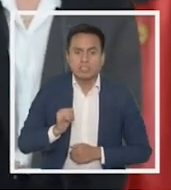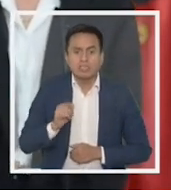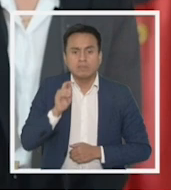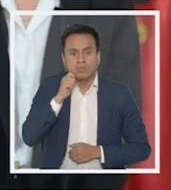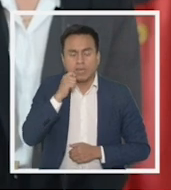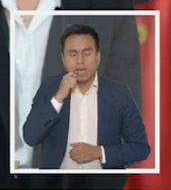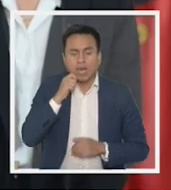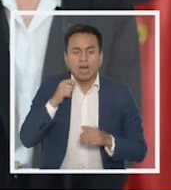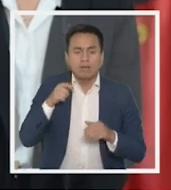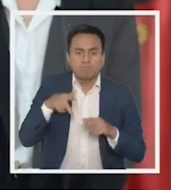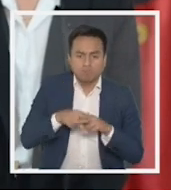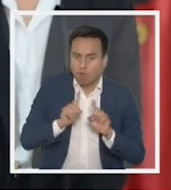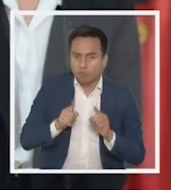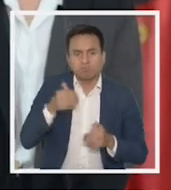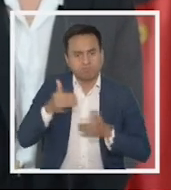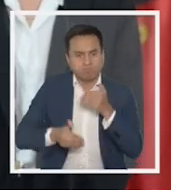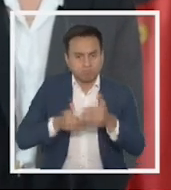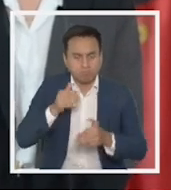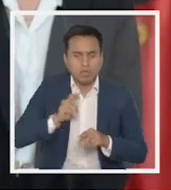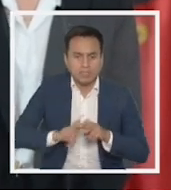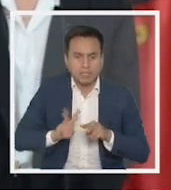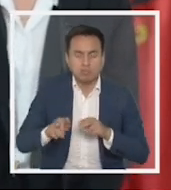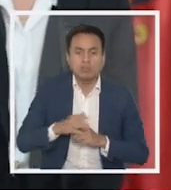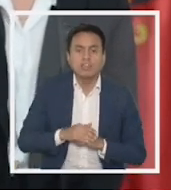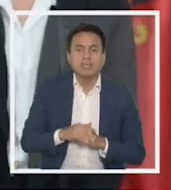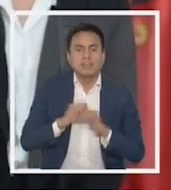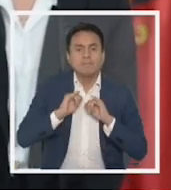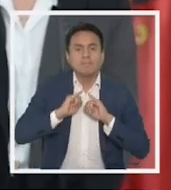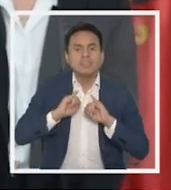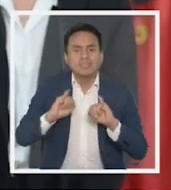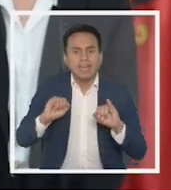hoy, como gobierno, pero sobre todo como Estado,